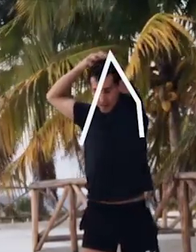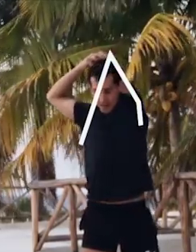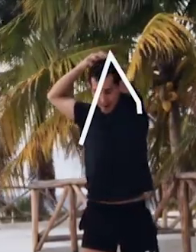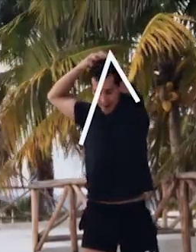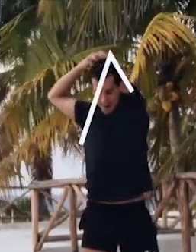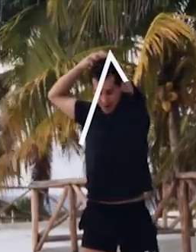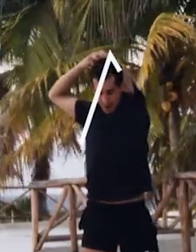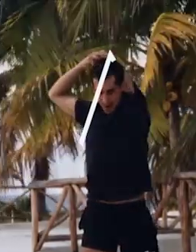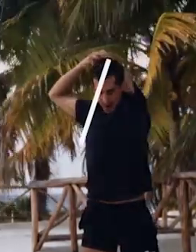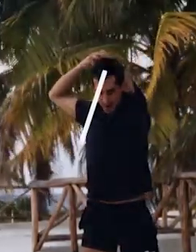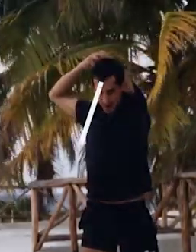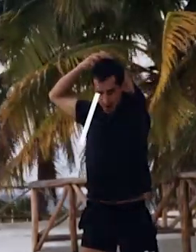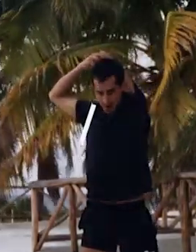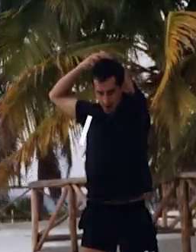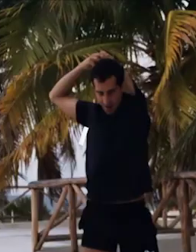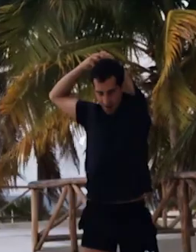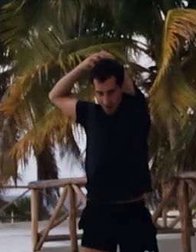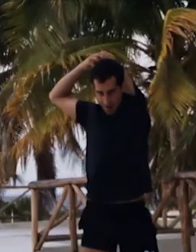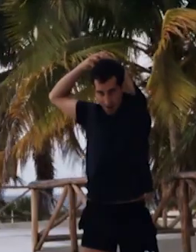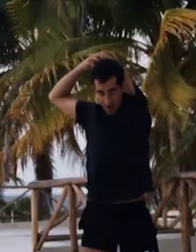brazo.